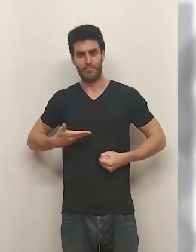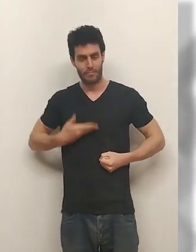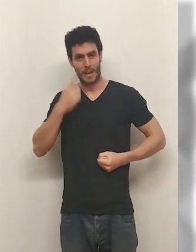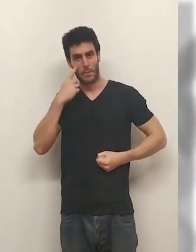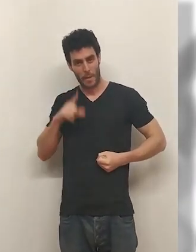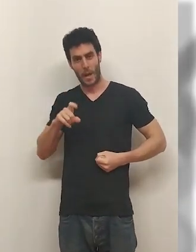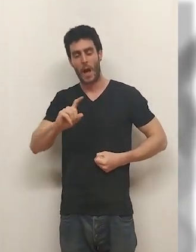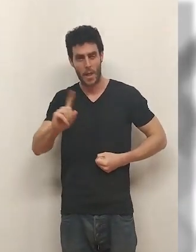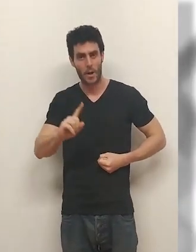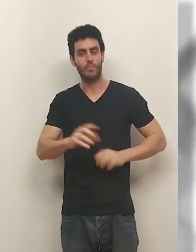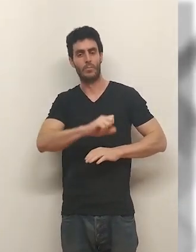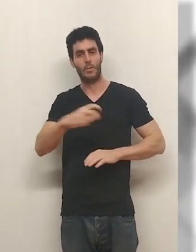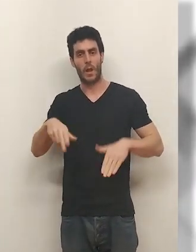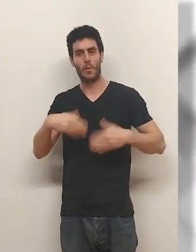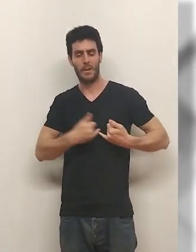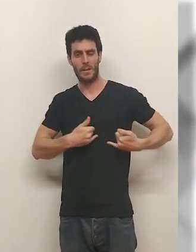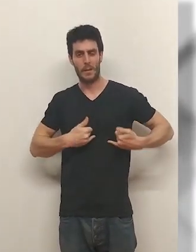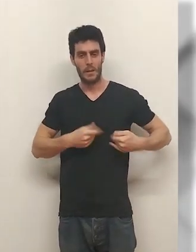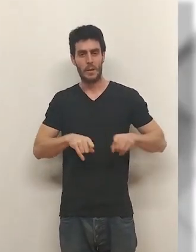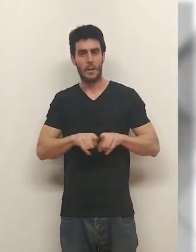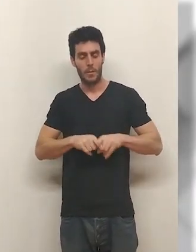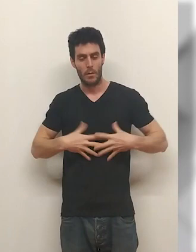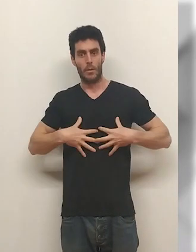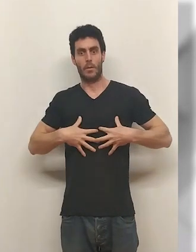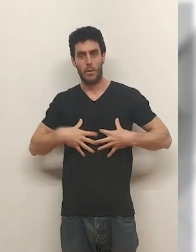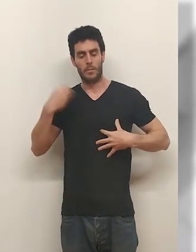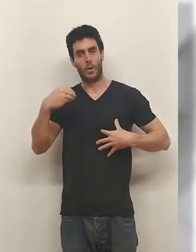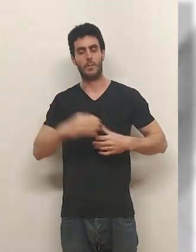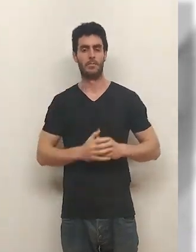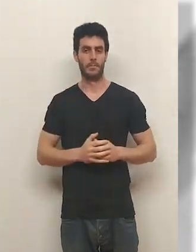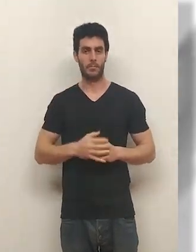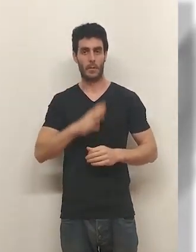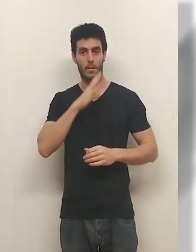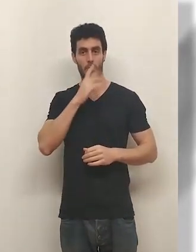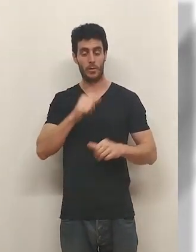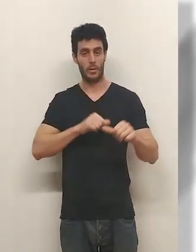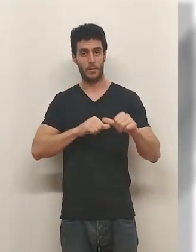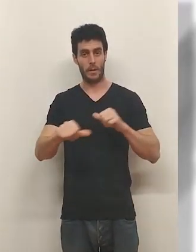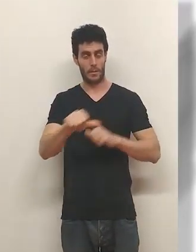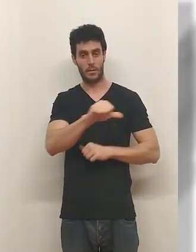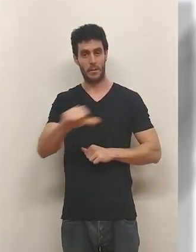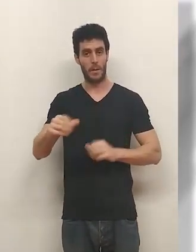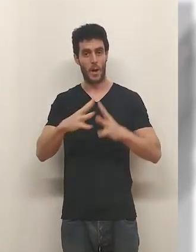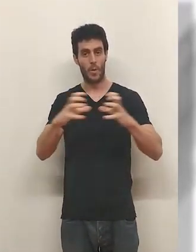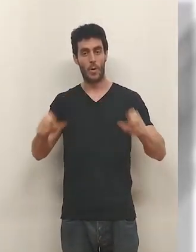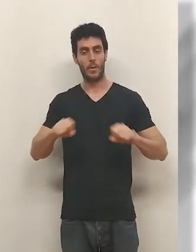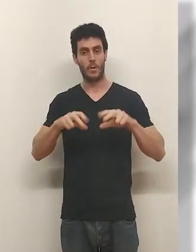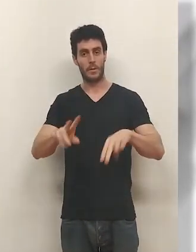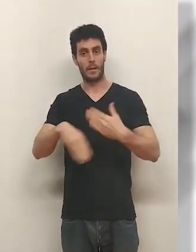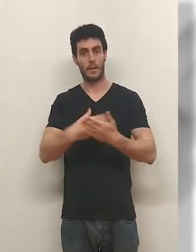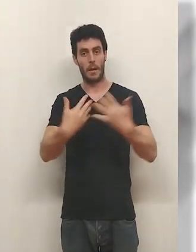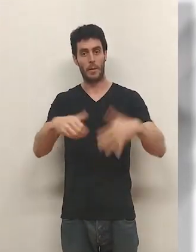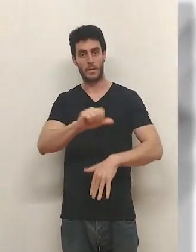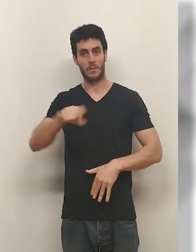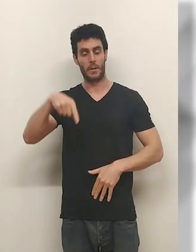cáncer que uno tendrá de mayor, sino que produzca unas fibrosis, unas neumonías en gente joven. De ahí que durante la Semana sin Humo, que se celebra hasta el próximo